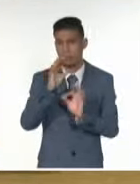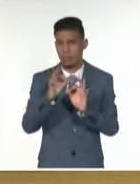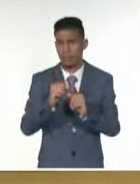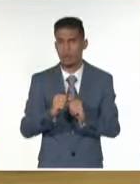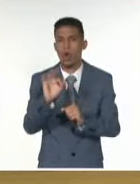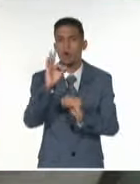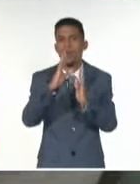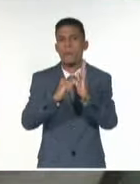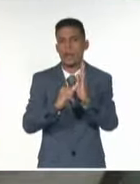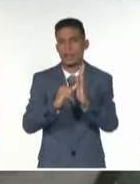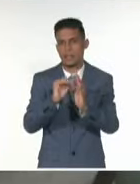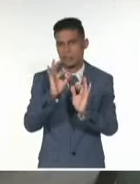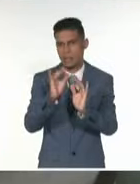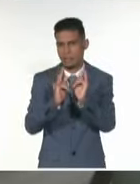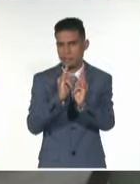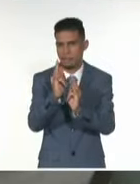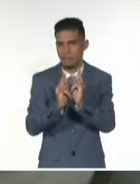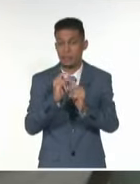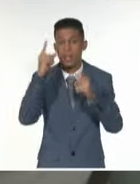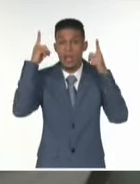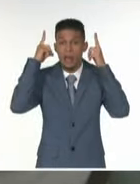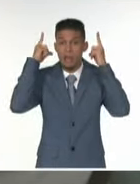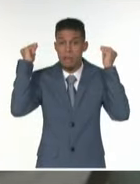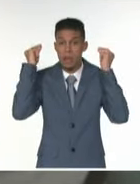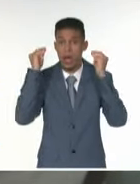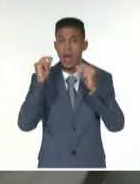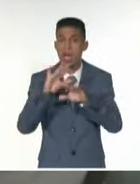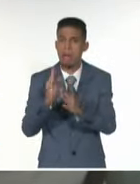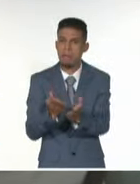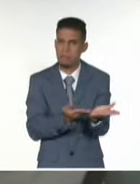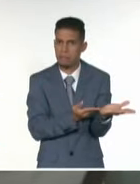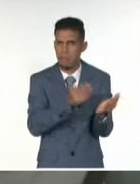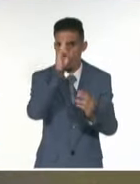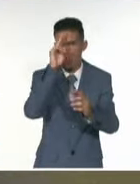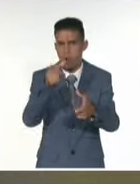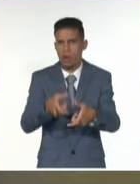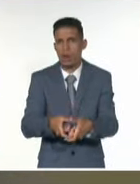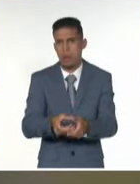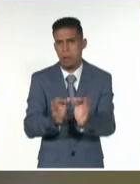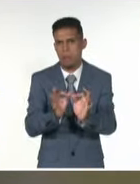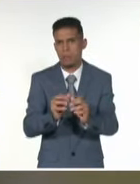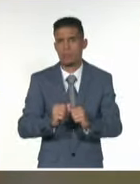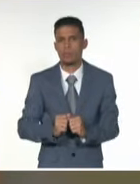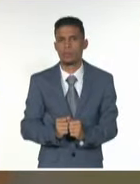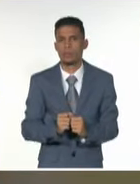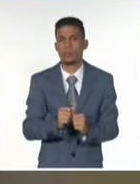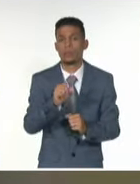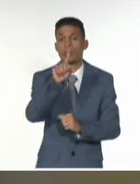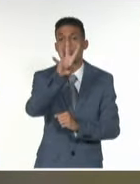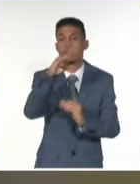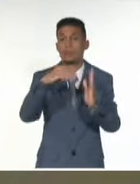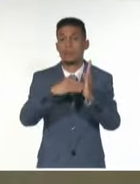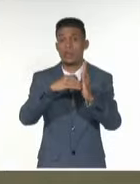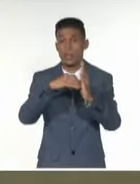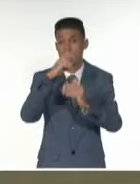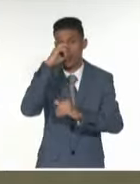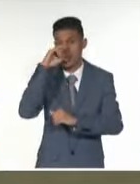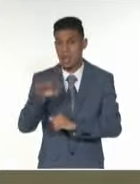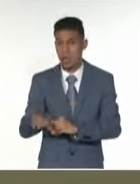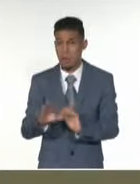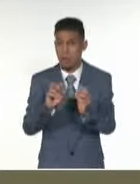su enfermera, la recibe en el policlínico Dr. Gustavo Aldereguía Lima. Más de 14.000 niños en la provincia de Las